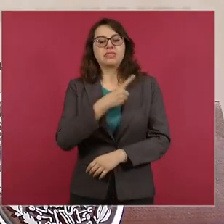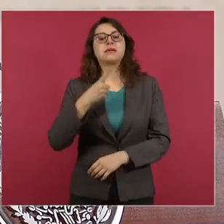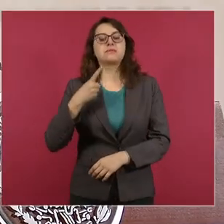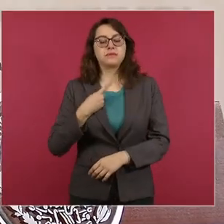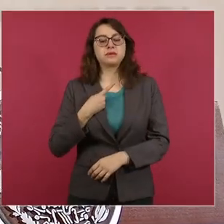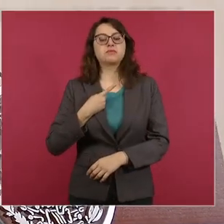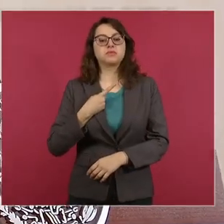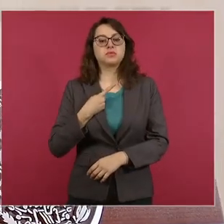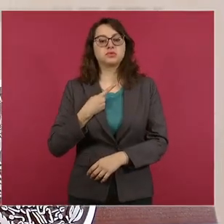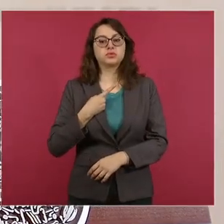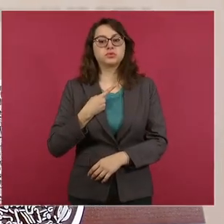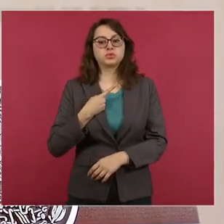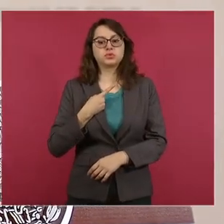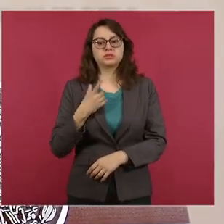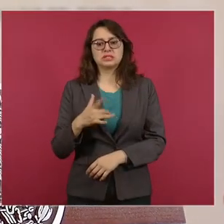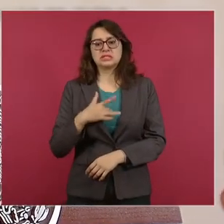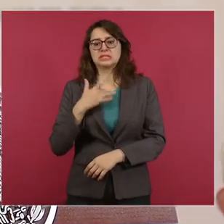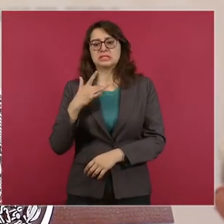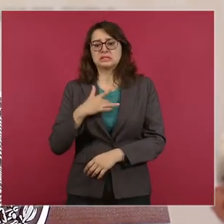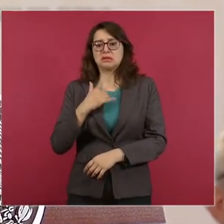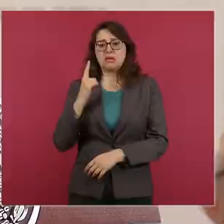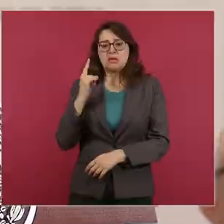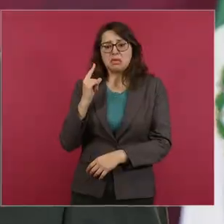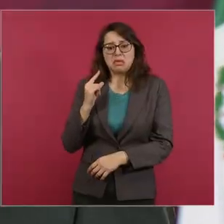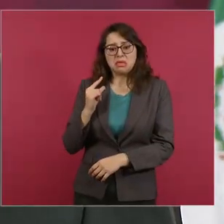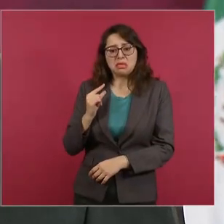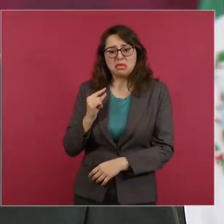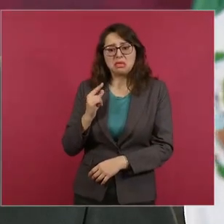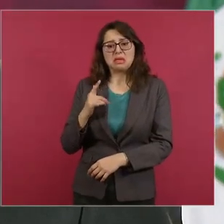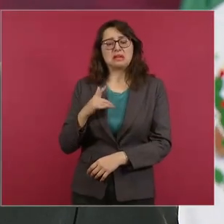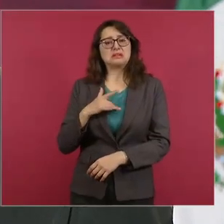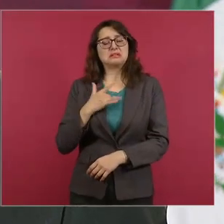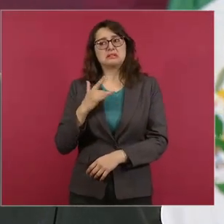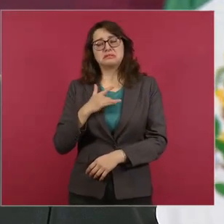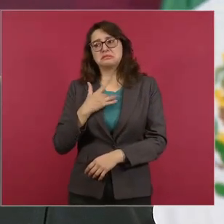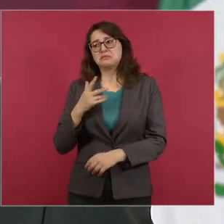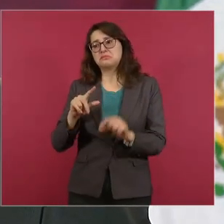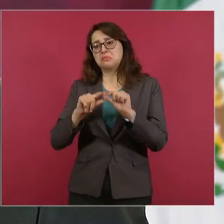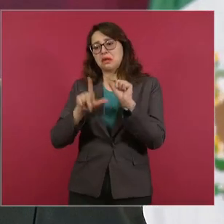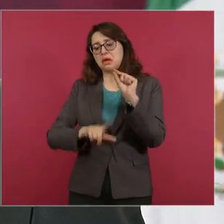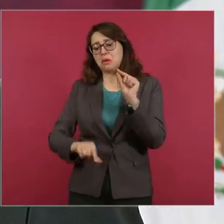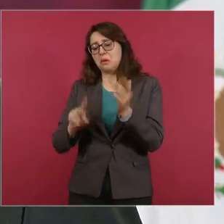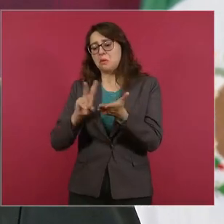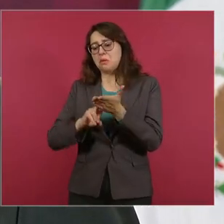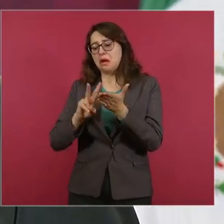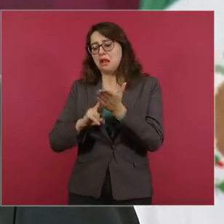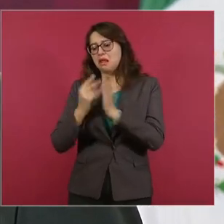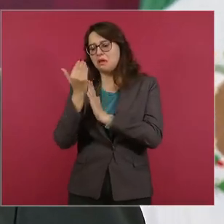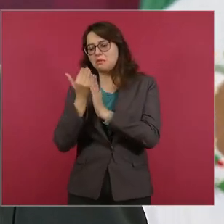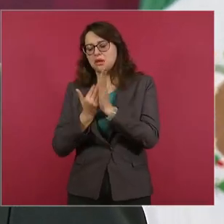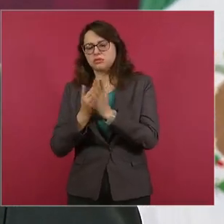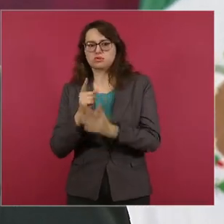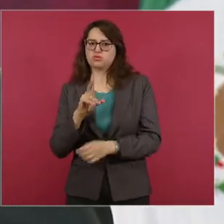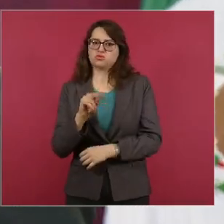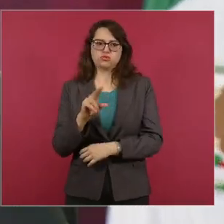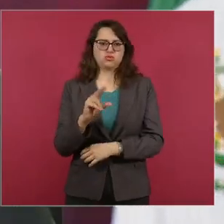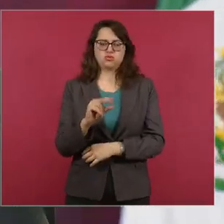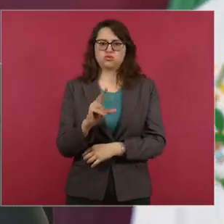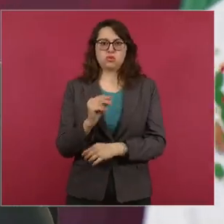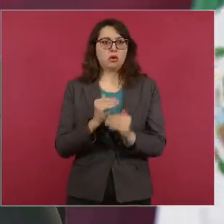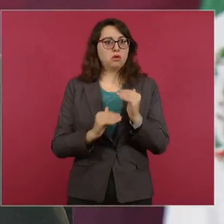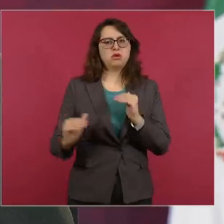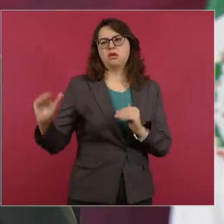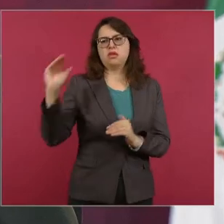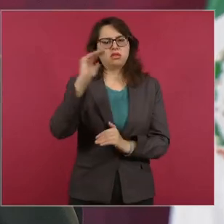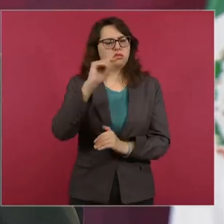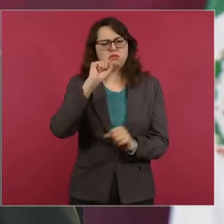para no sentirnos menos que nadie, no somos más que nadie, pero tampoco somos